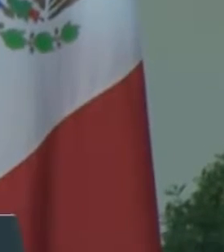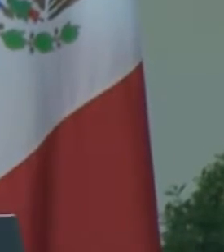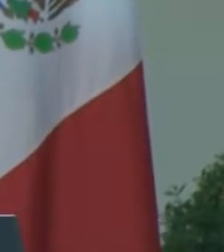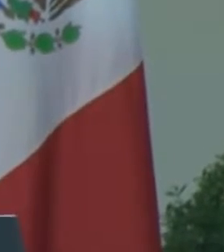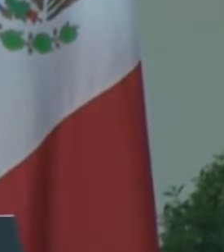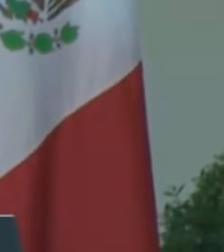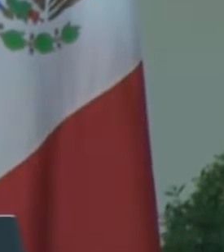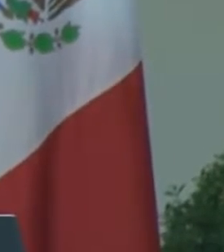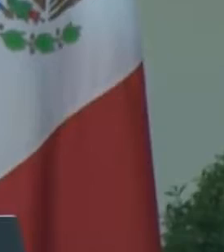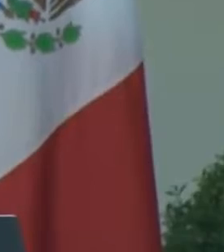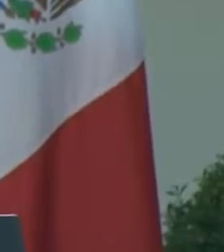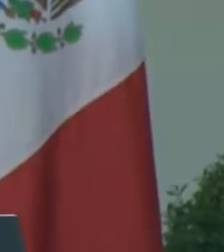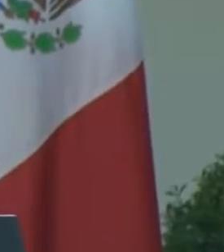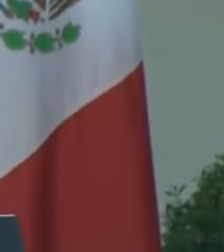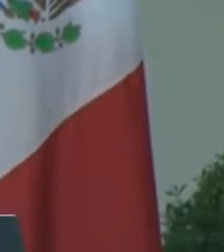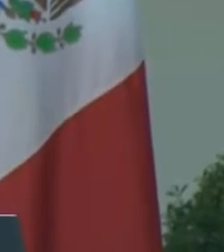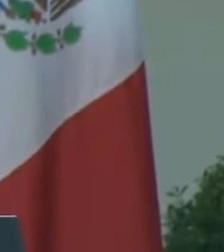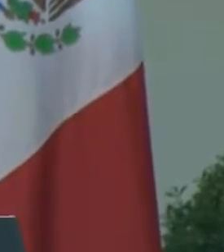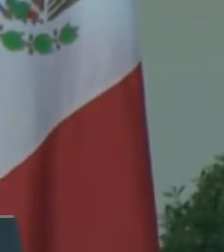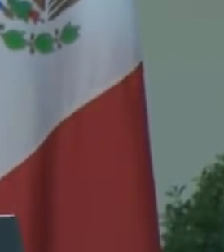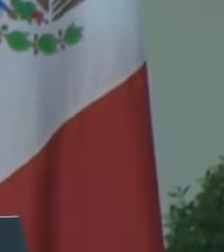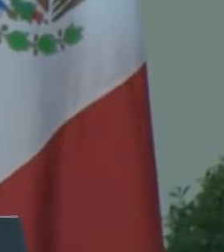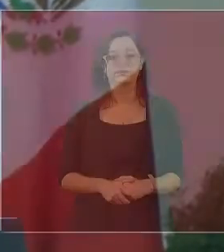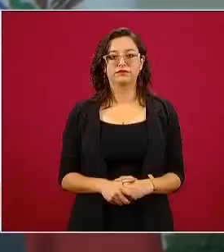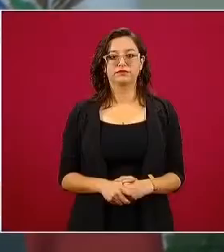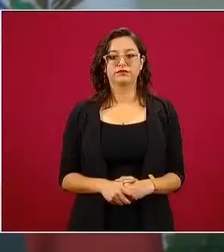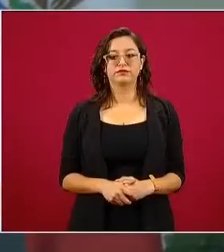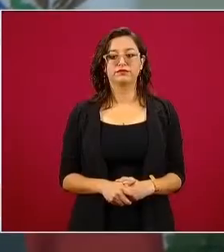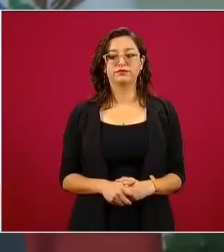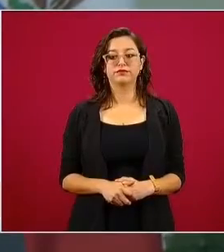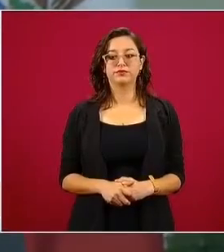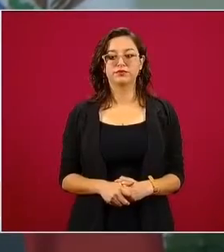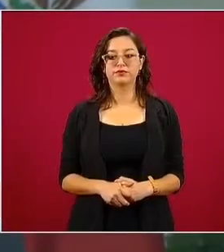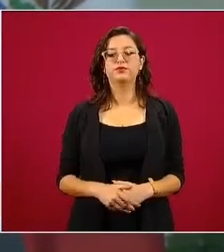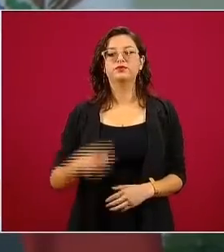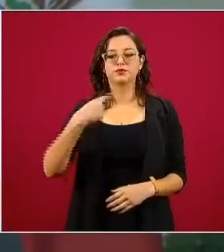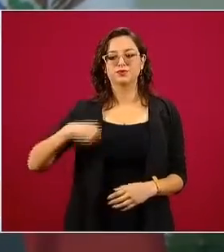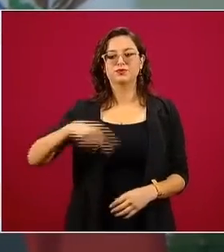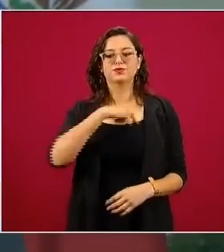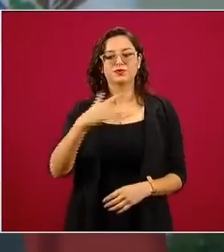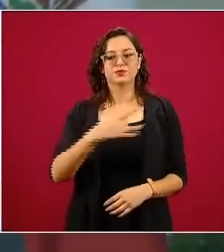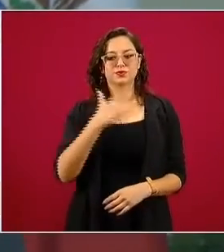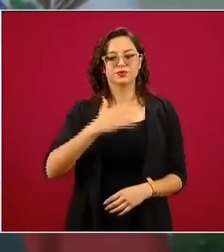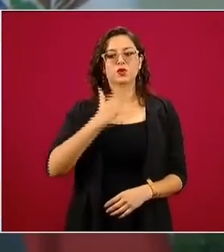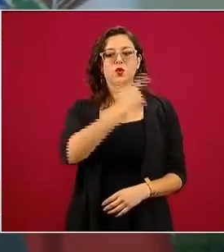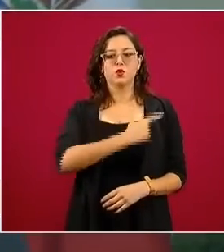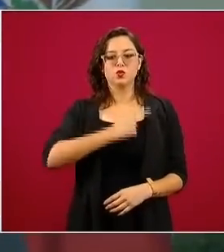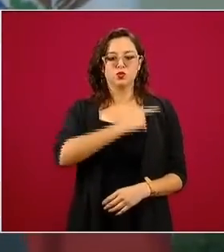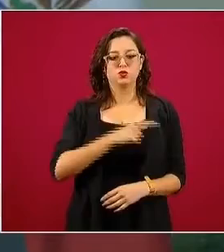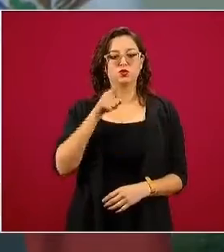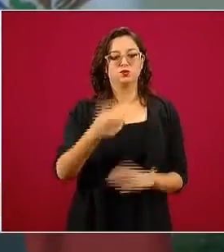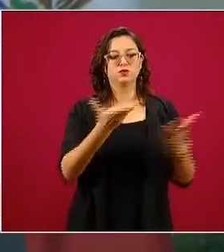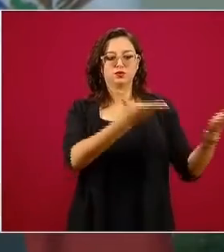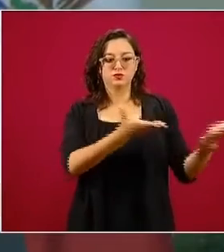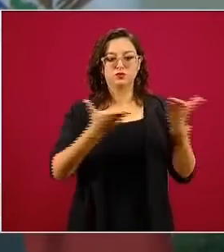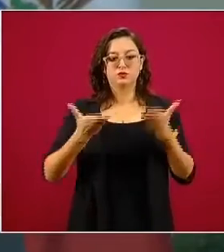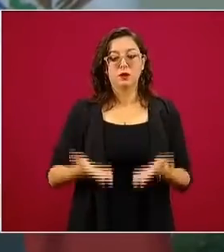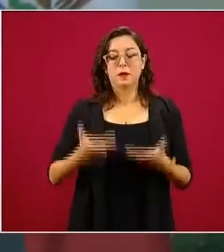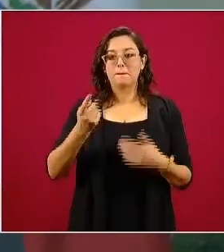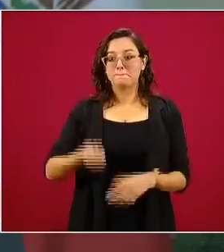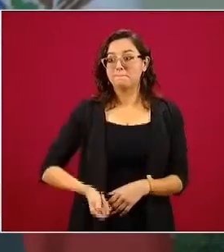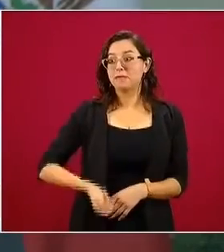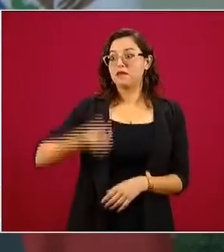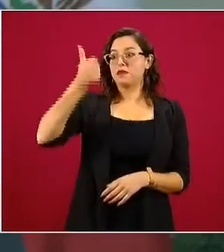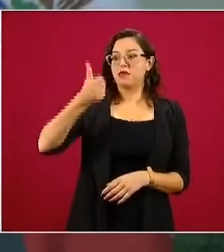sobresaliente. Señor presidente, estamos conmovidos de saber que esta es su primera visita al extranjero